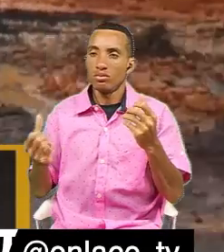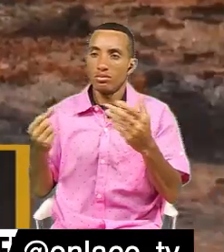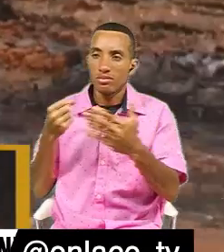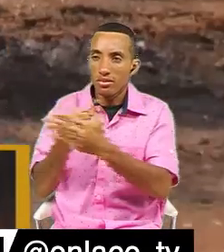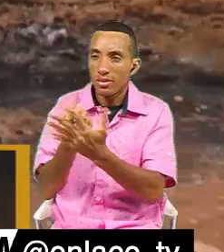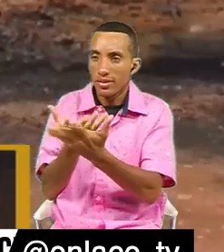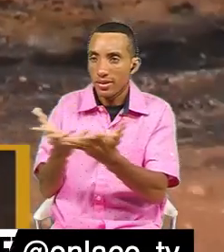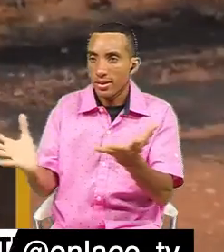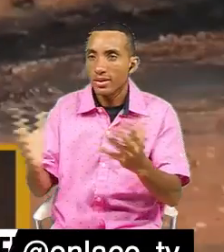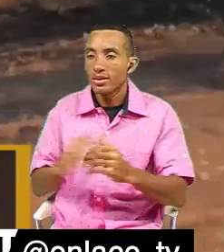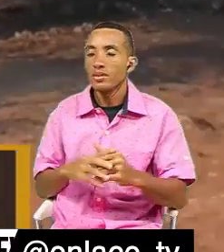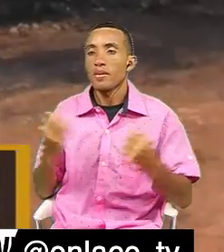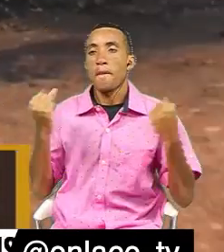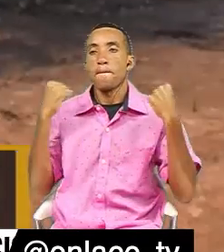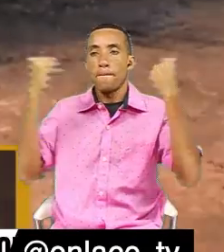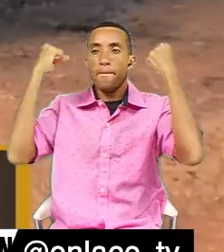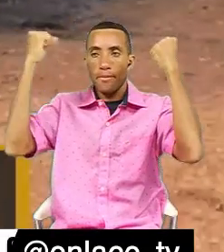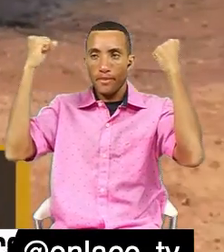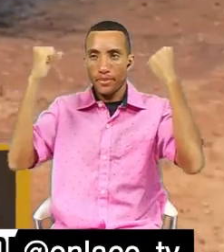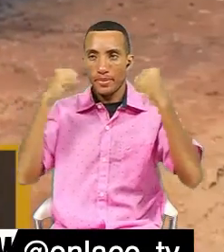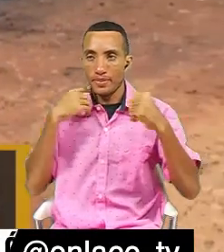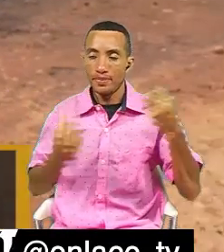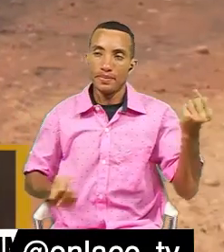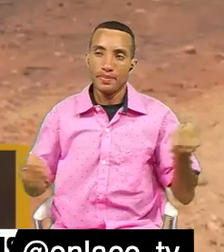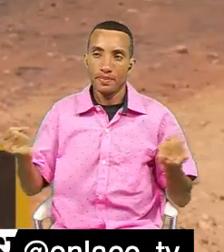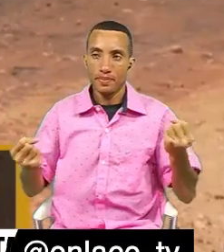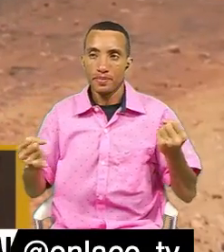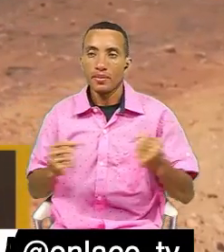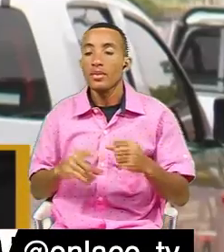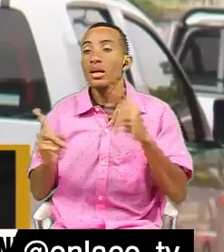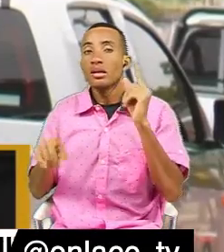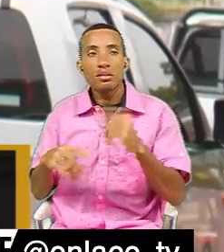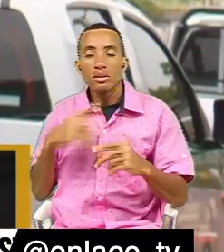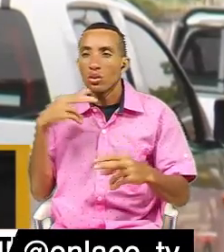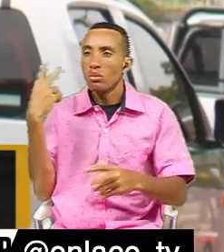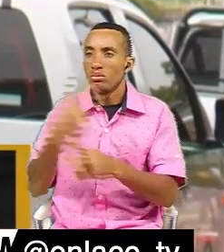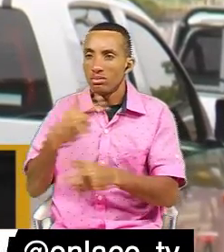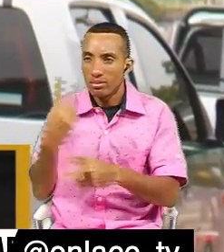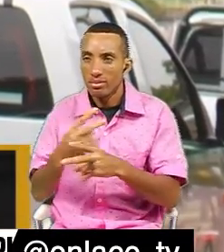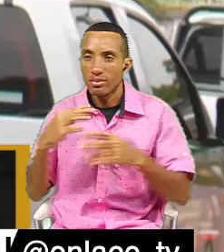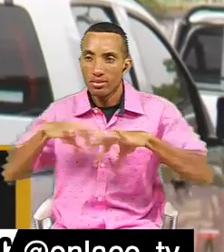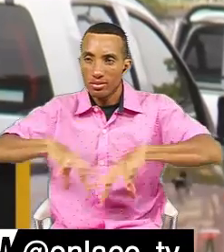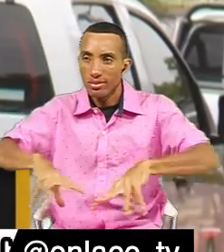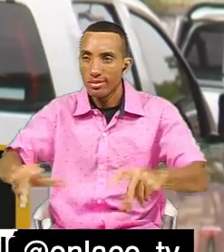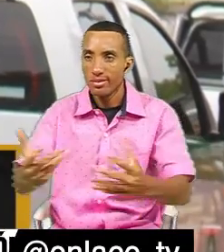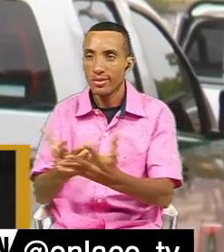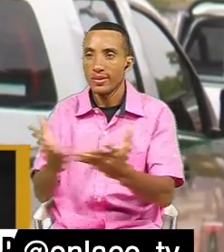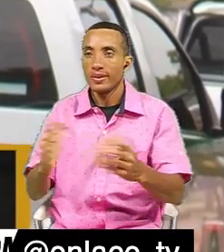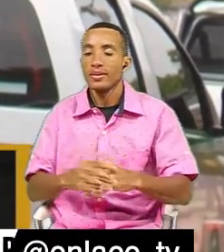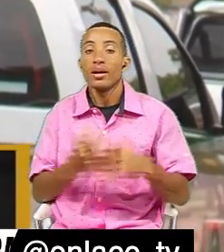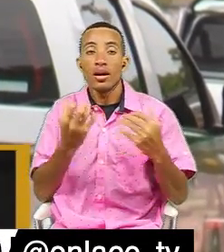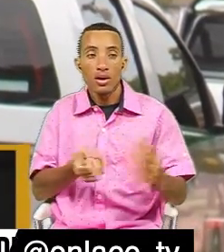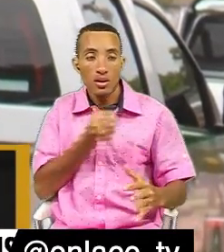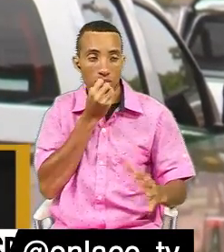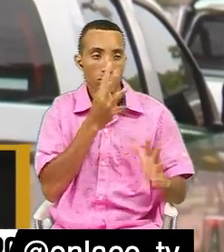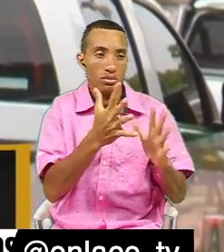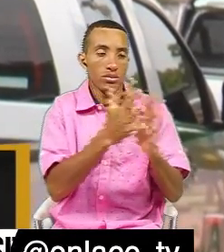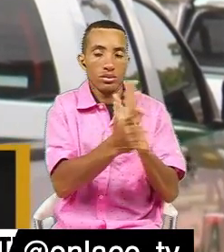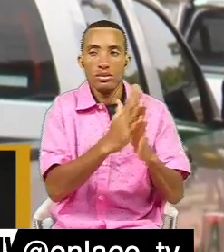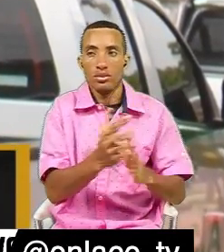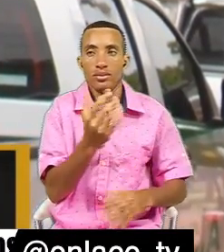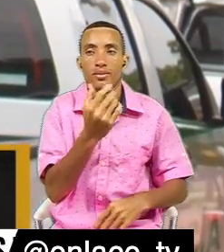paro camionero. Además, denunciaron inseguridad por constantes robos. En ese momento, pues la persona está denunciando el hecho y pues